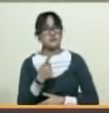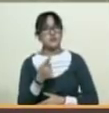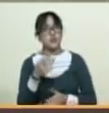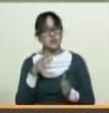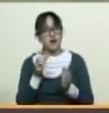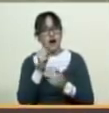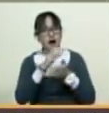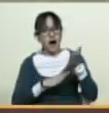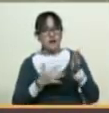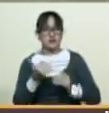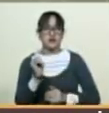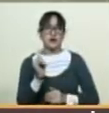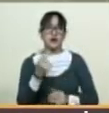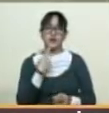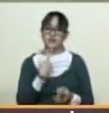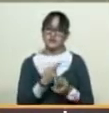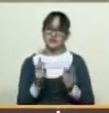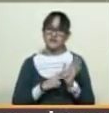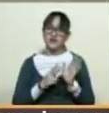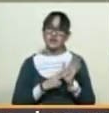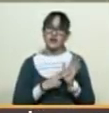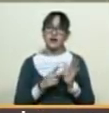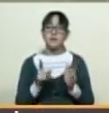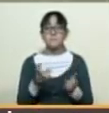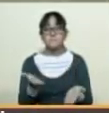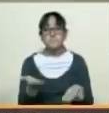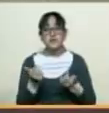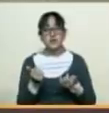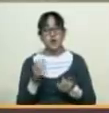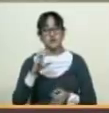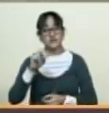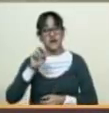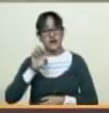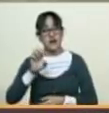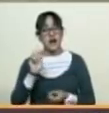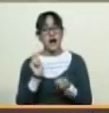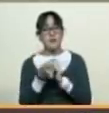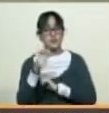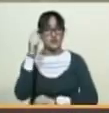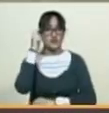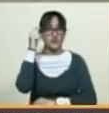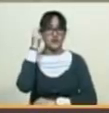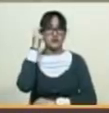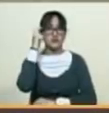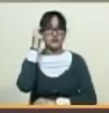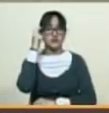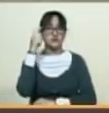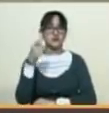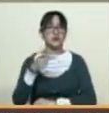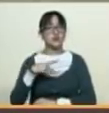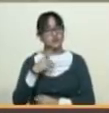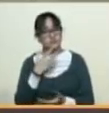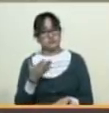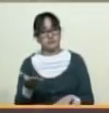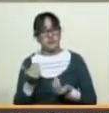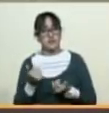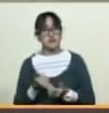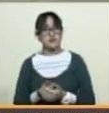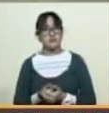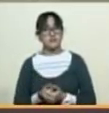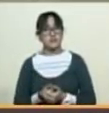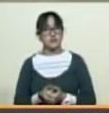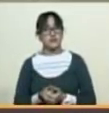las cartas, eso es verdad lo que él dice. Él le solicitó al Consejo el cambio de fecha y nosotros lo consideramos porque